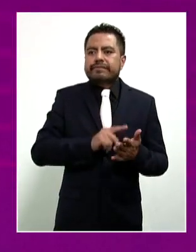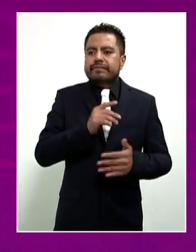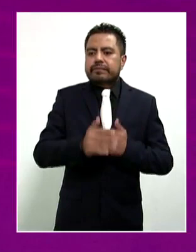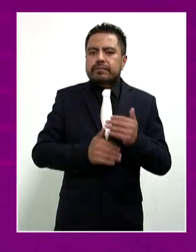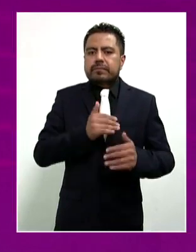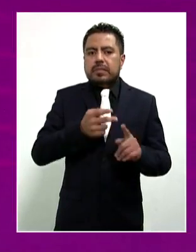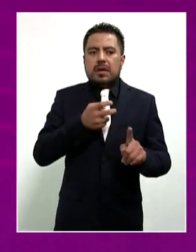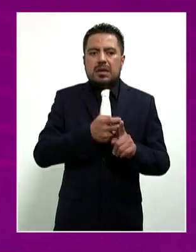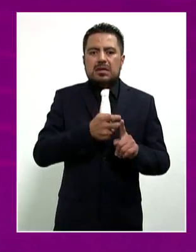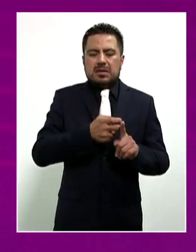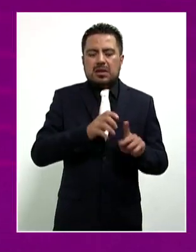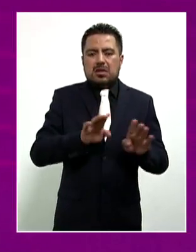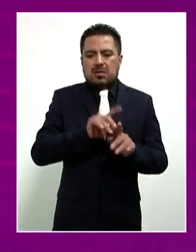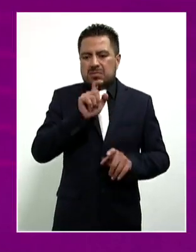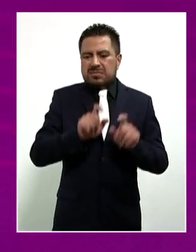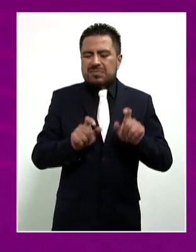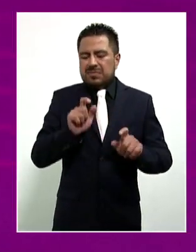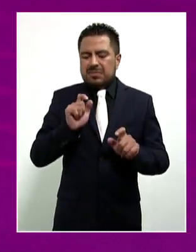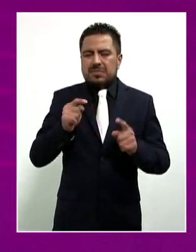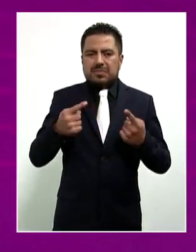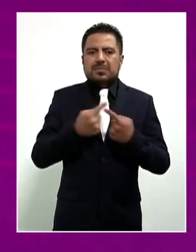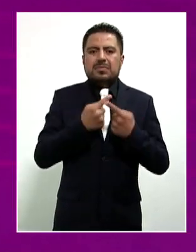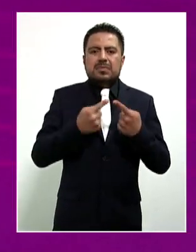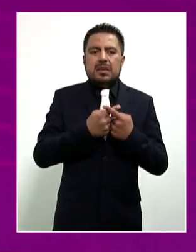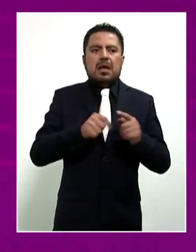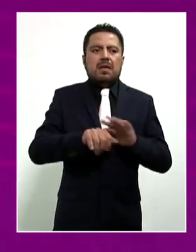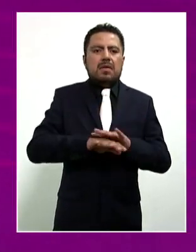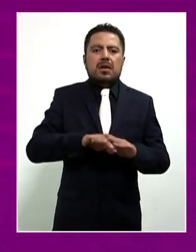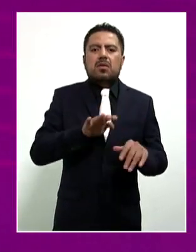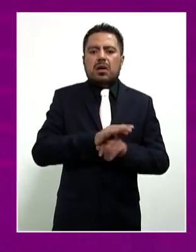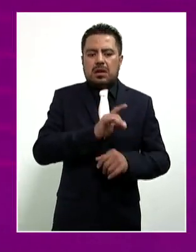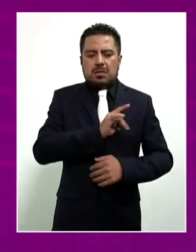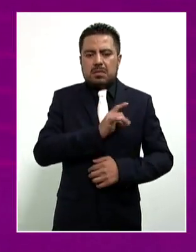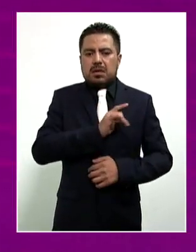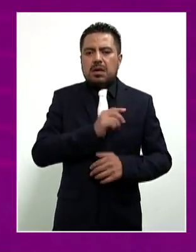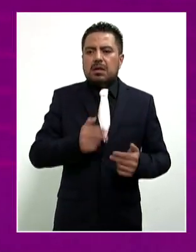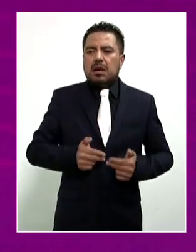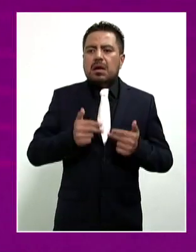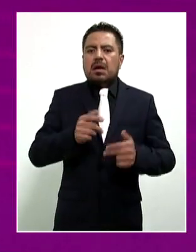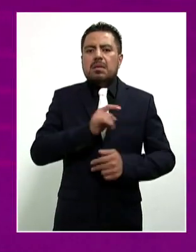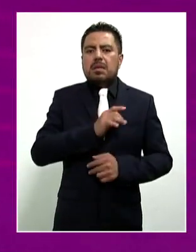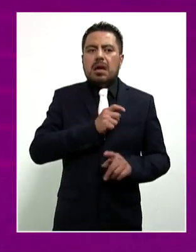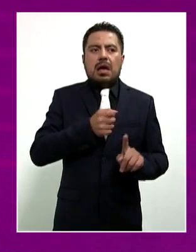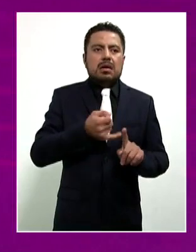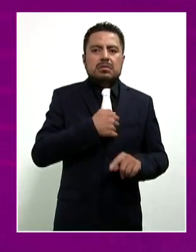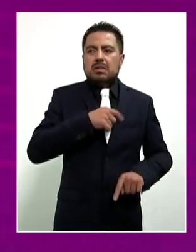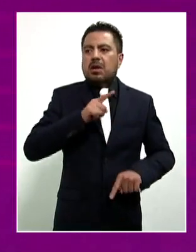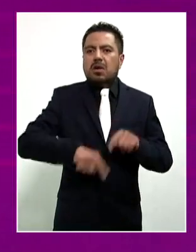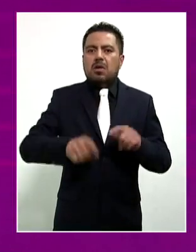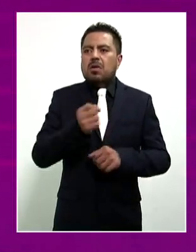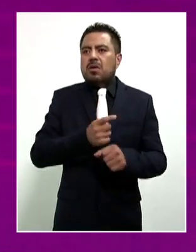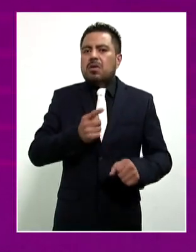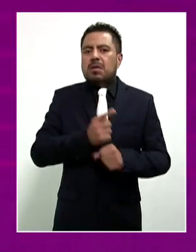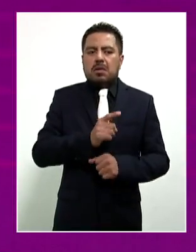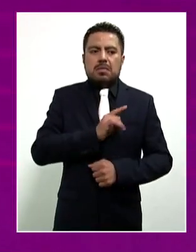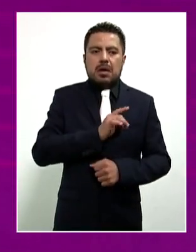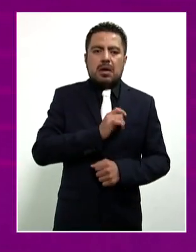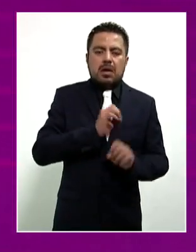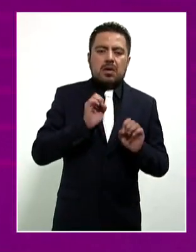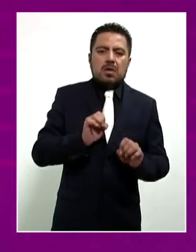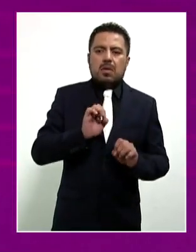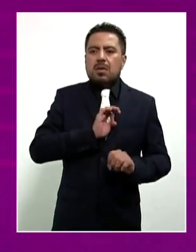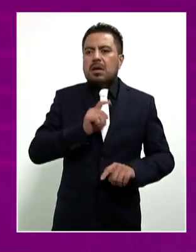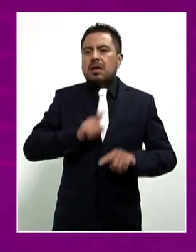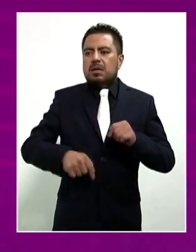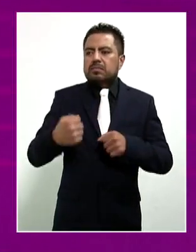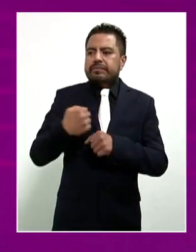estos estereotipos y perjuicios se basan directamente en el miedo que generan, miedo a que si me van a quitar oportunidades, miedo a que si me van